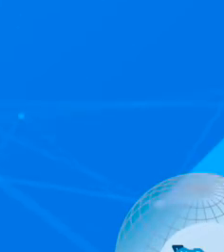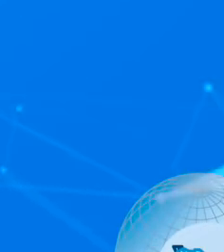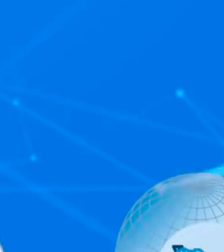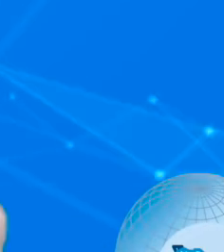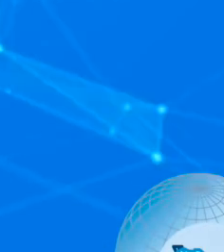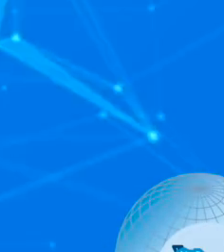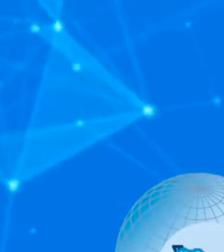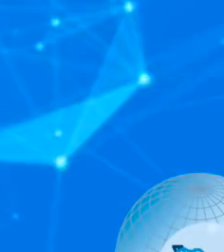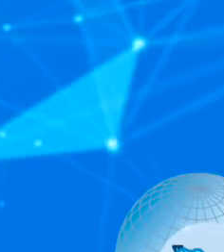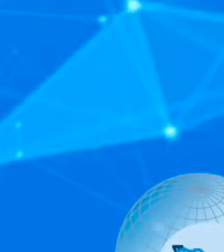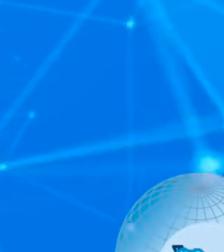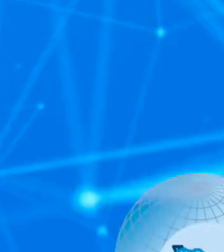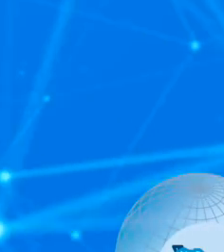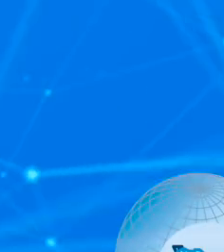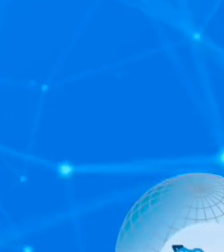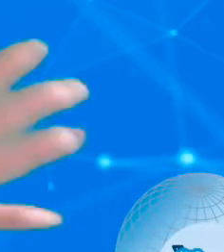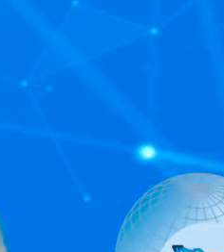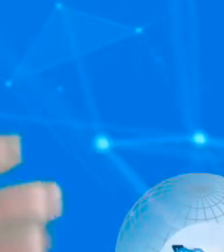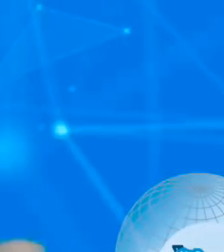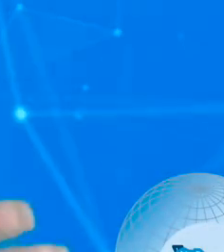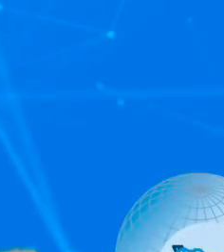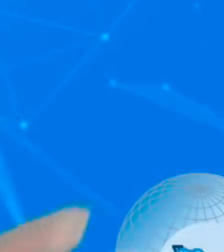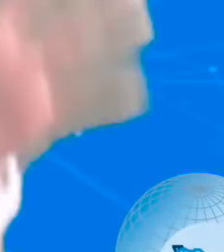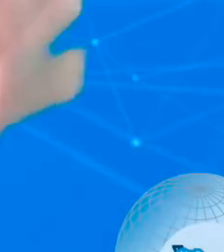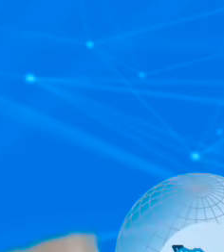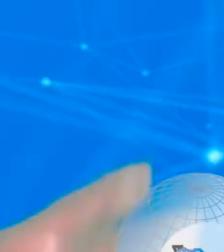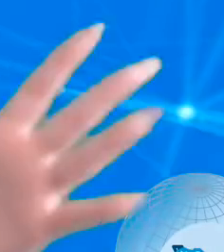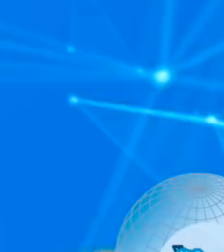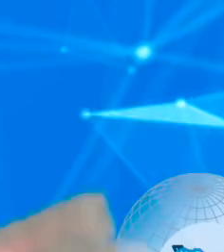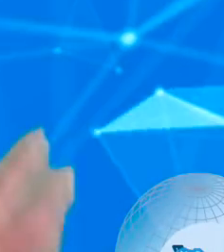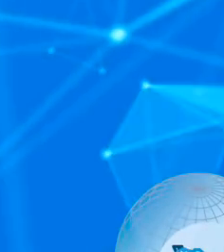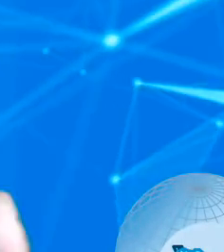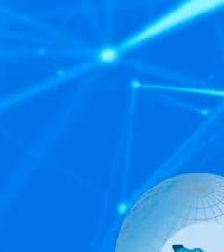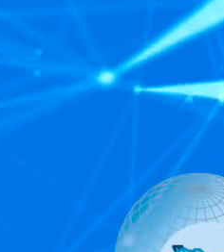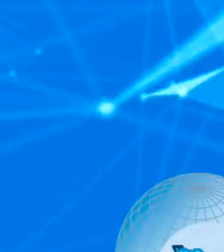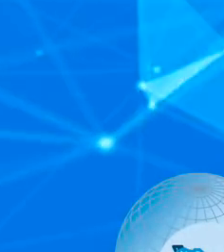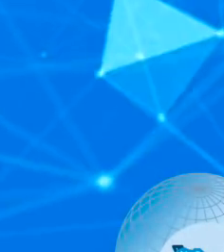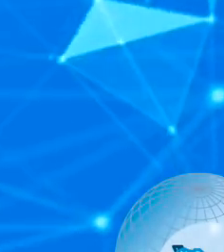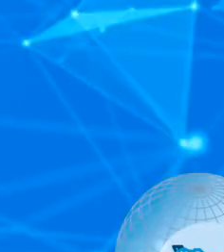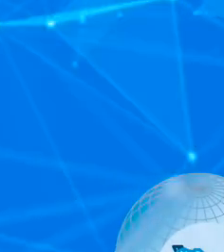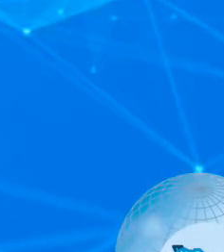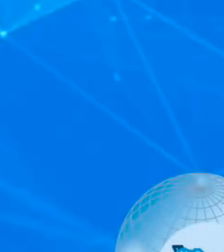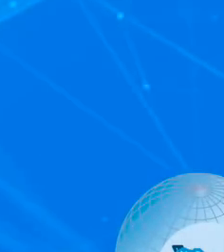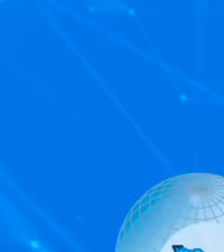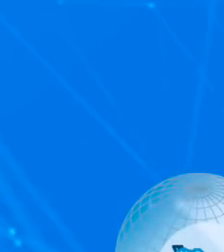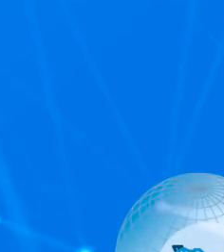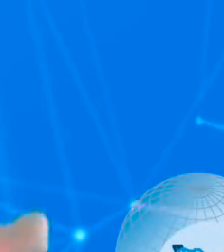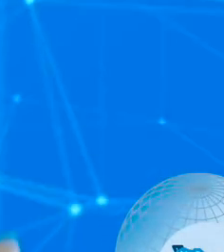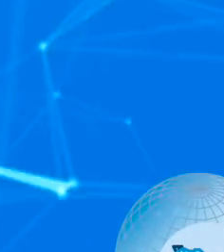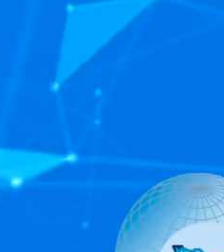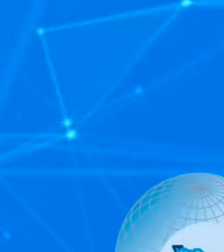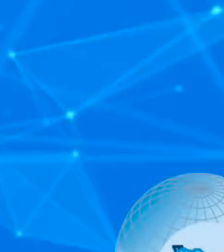fuera del país con sus familiares, con sus seres queridos, con todas esas personas que día a día están trabajando por sacar adelante a sus